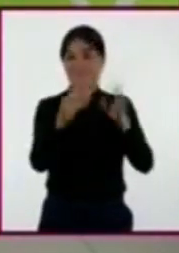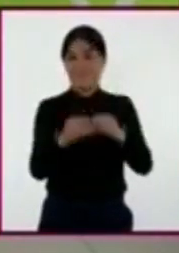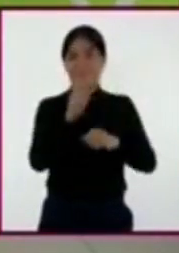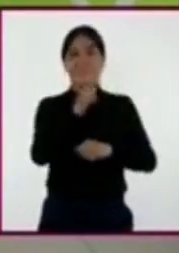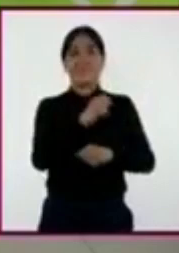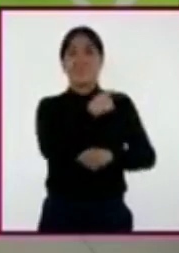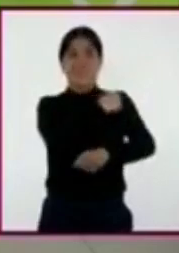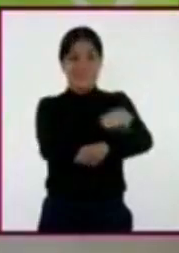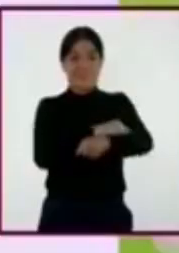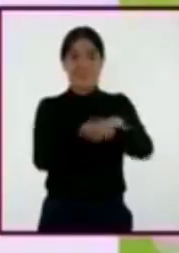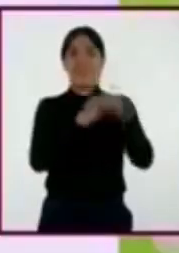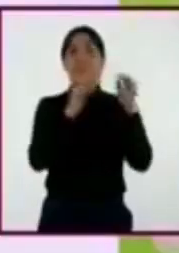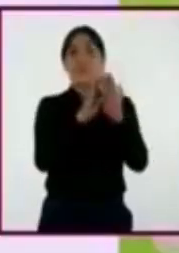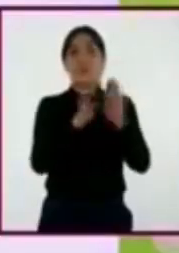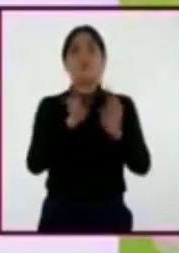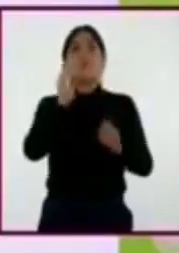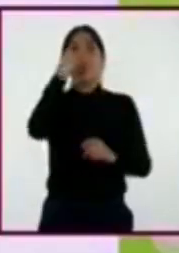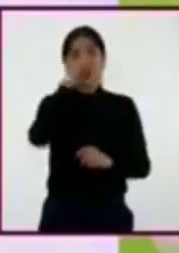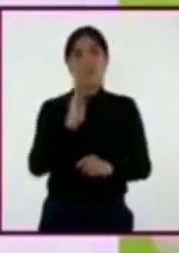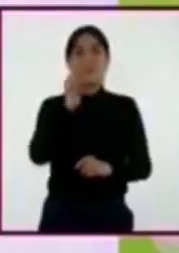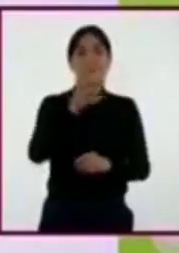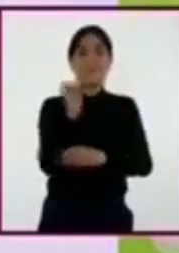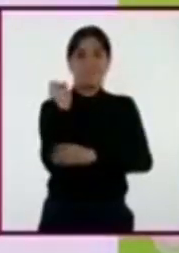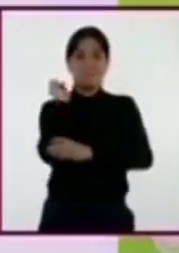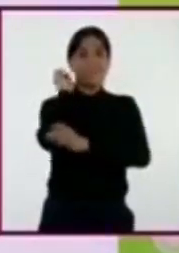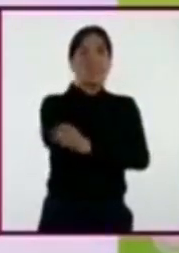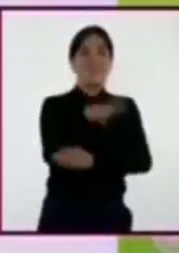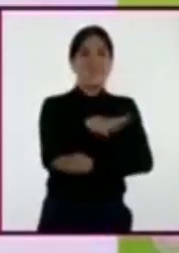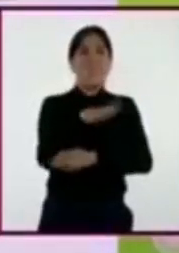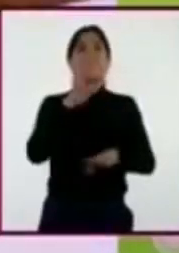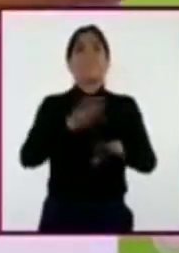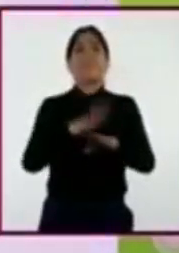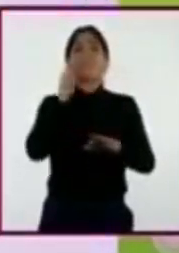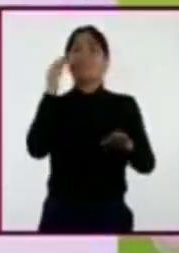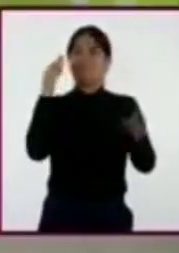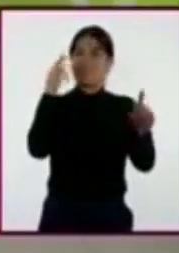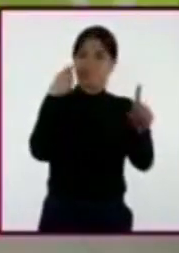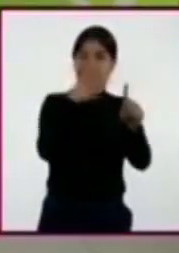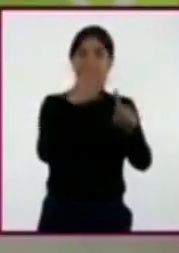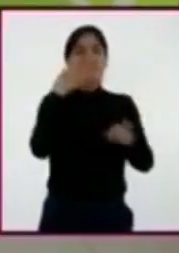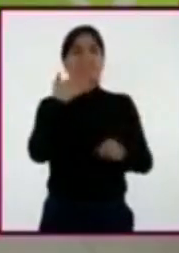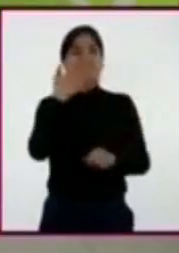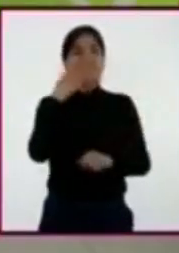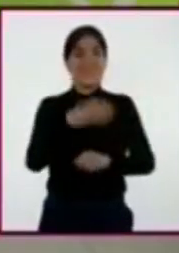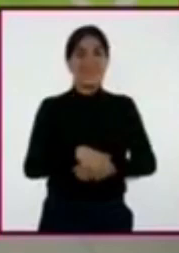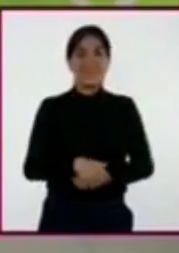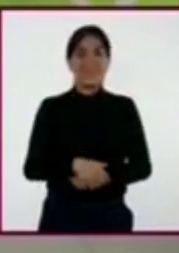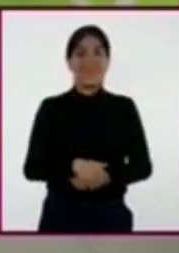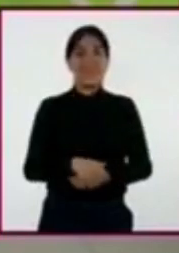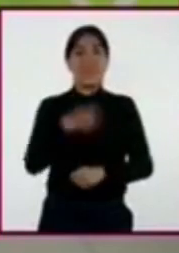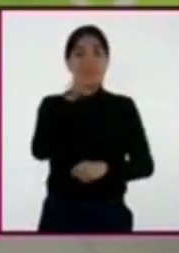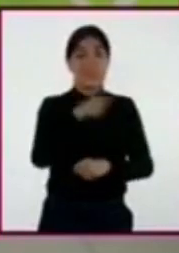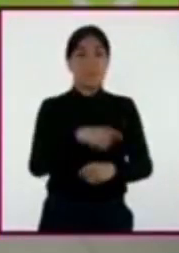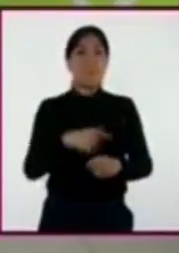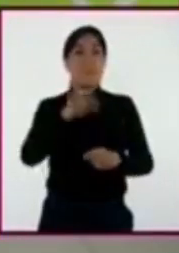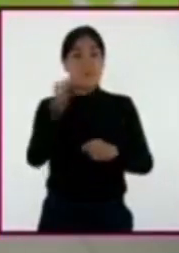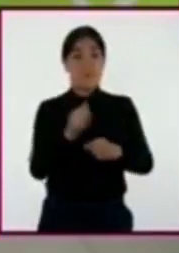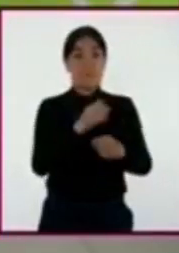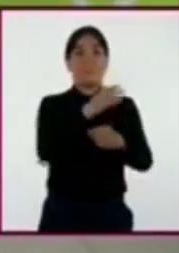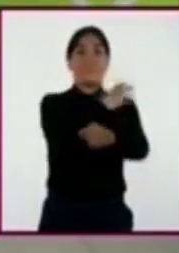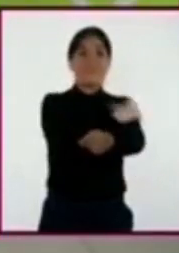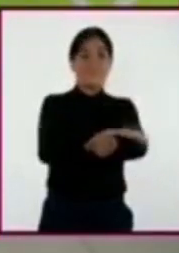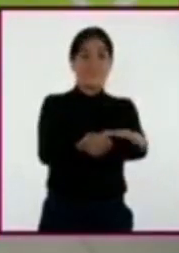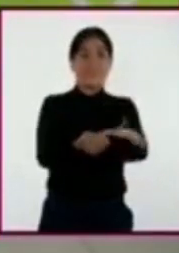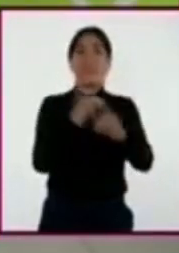eso te va a permitir hacer un lanzamiento con mayor precisión. Y tu brazo contrario